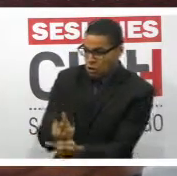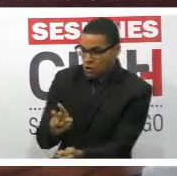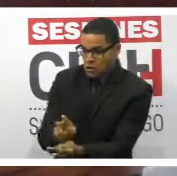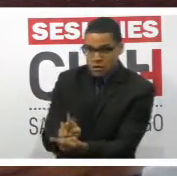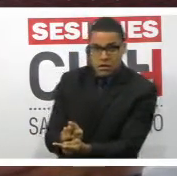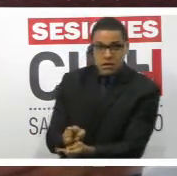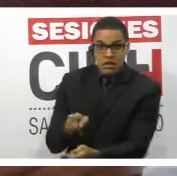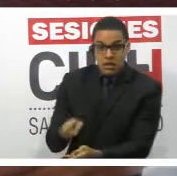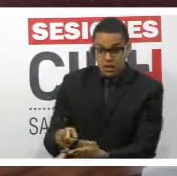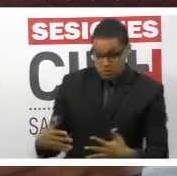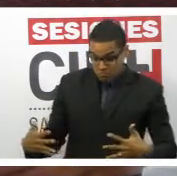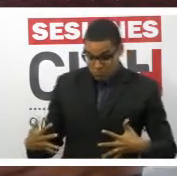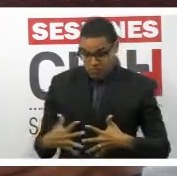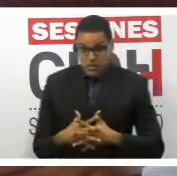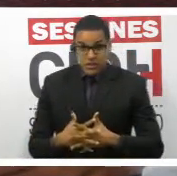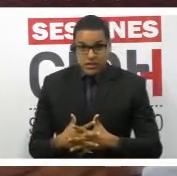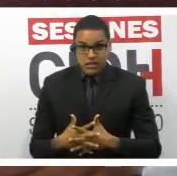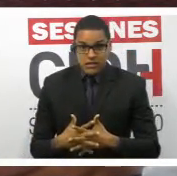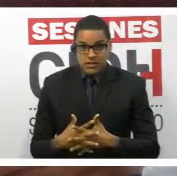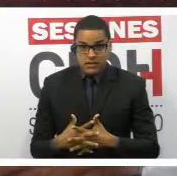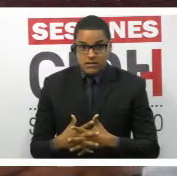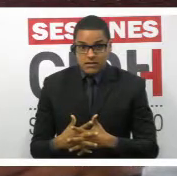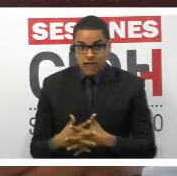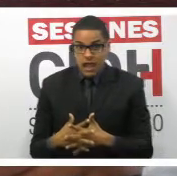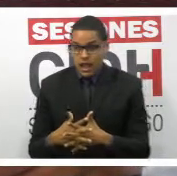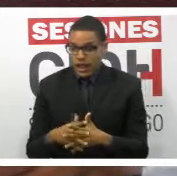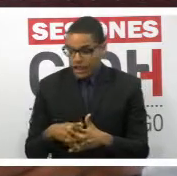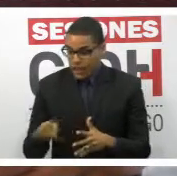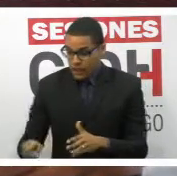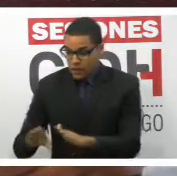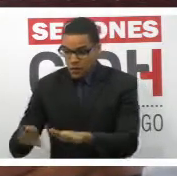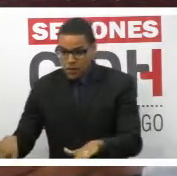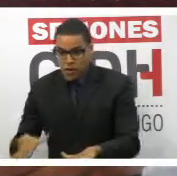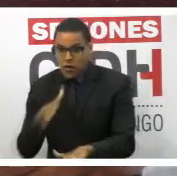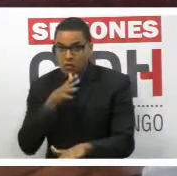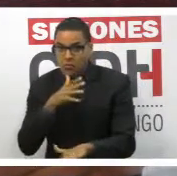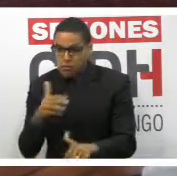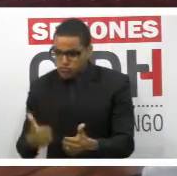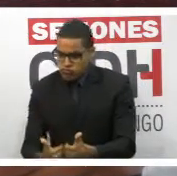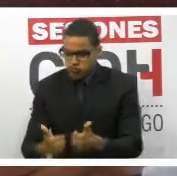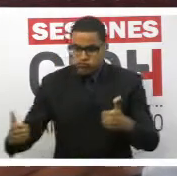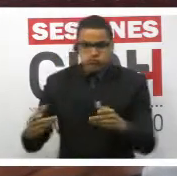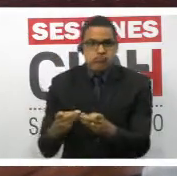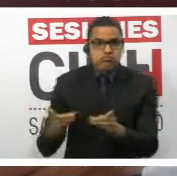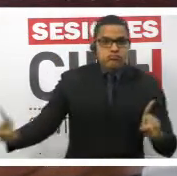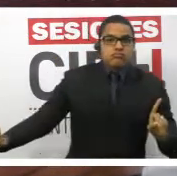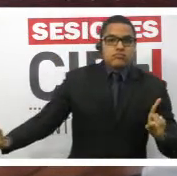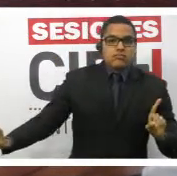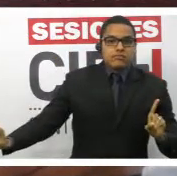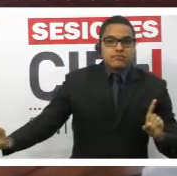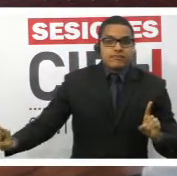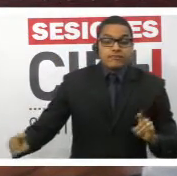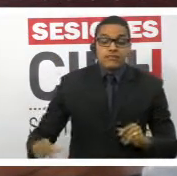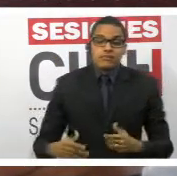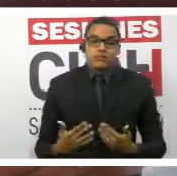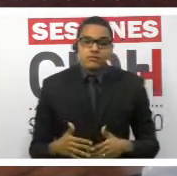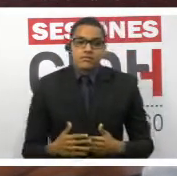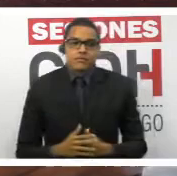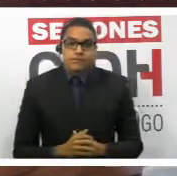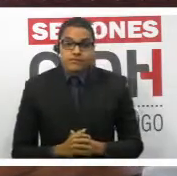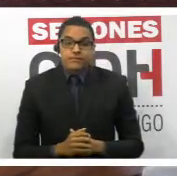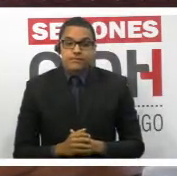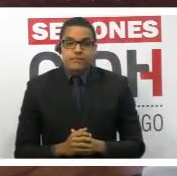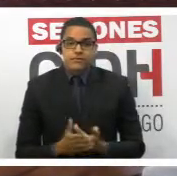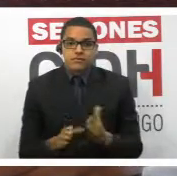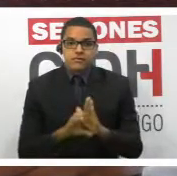manos el colectivo vida independiente y de ahí hemos encontrado que a las mujeres en el hospital nacional